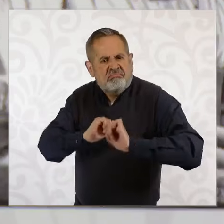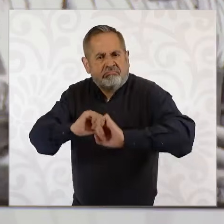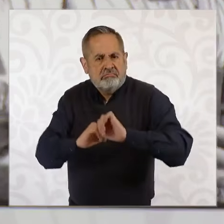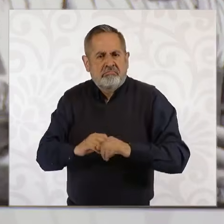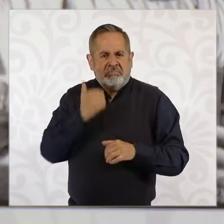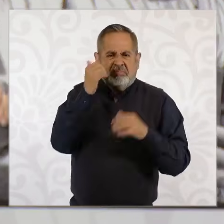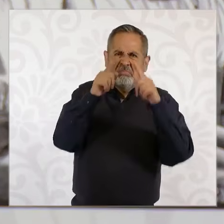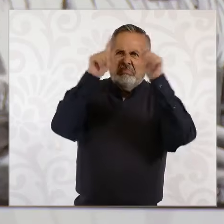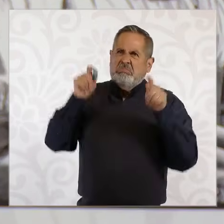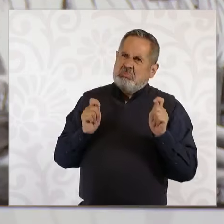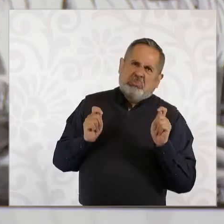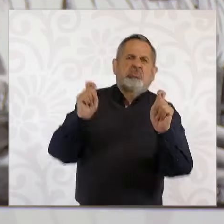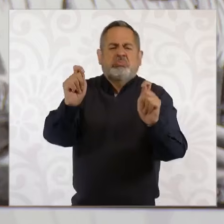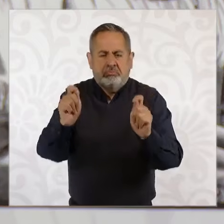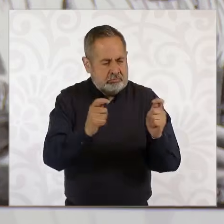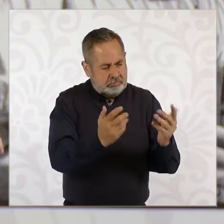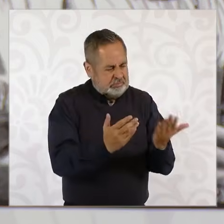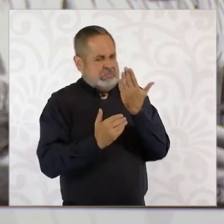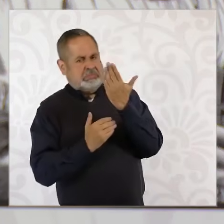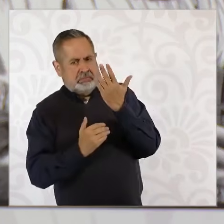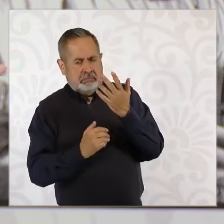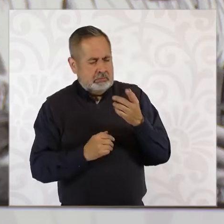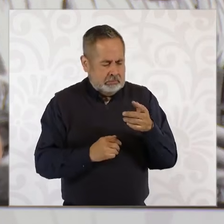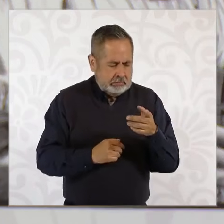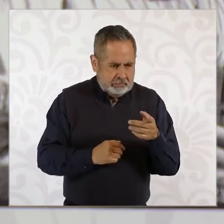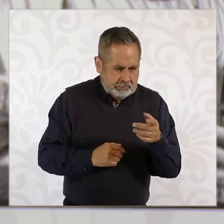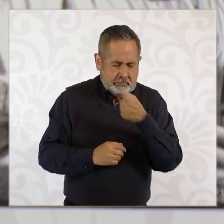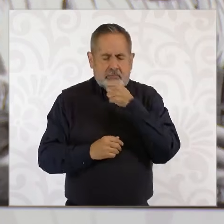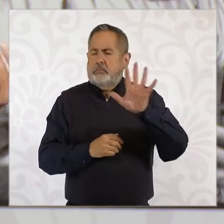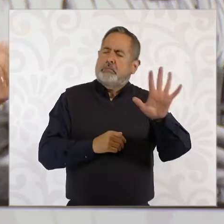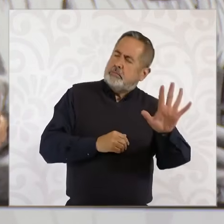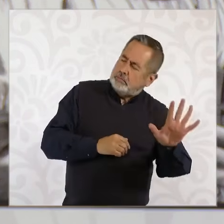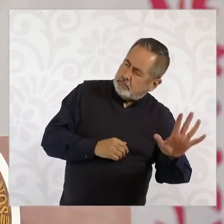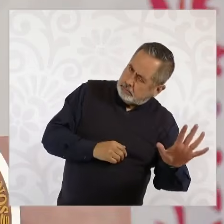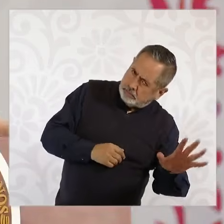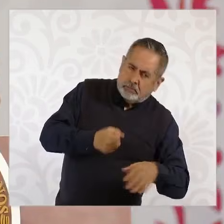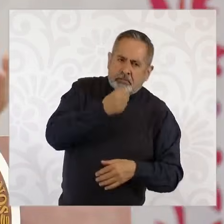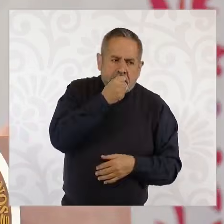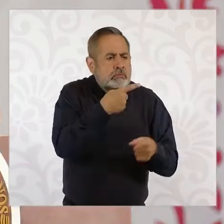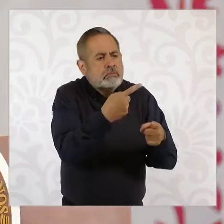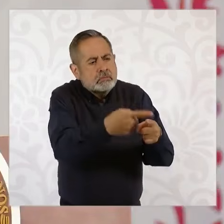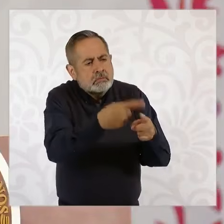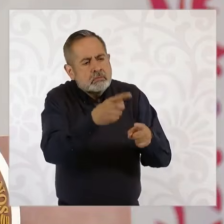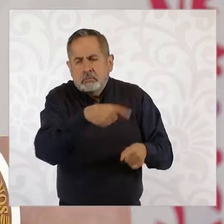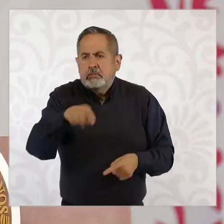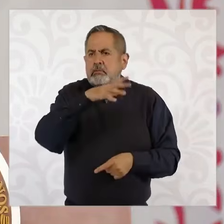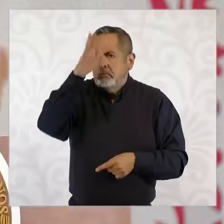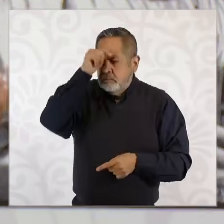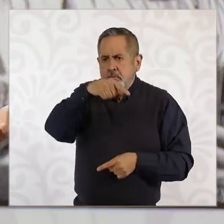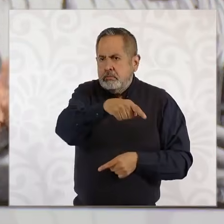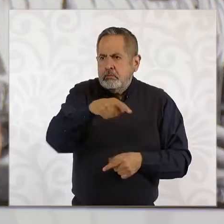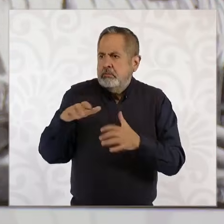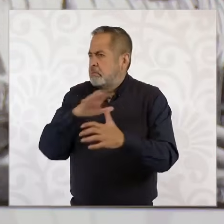querían que la lona llegara hasta adelante. Entonces ahí fue cuando dije en el micrófono, a ver, ¿quiénes están de acuerdo en que